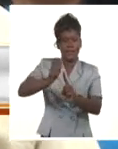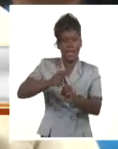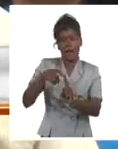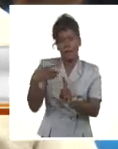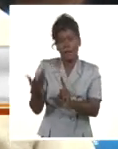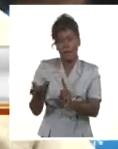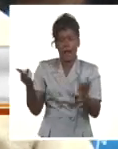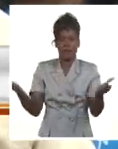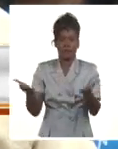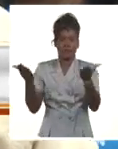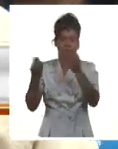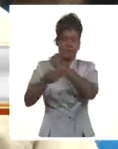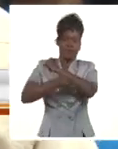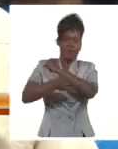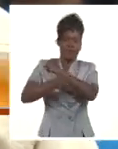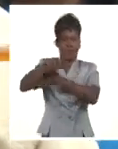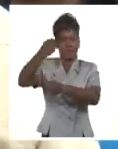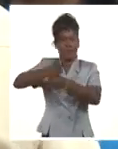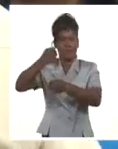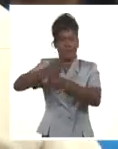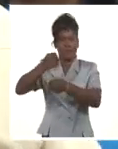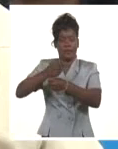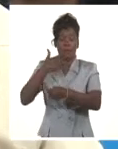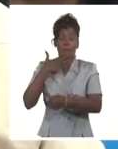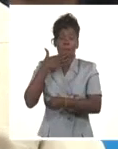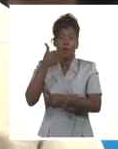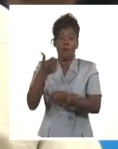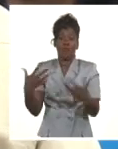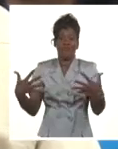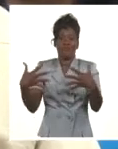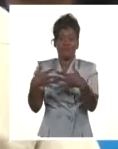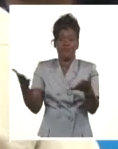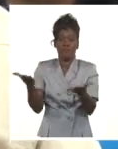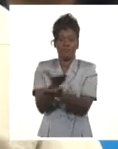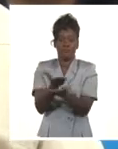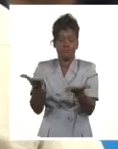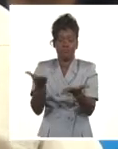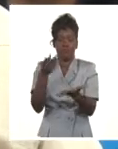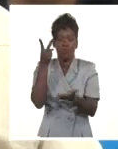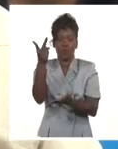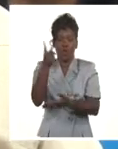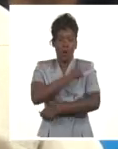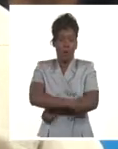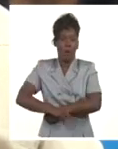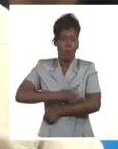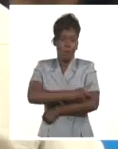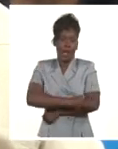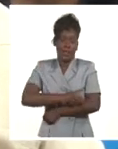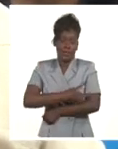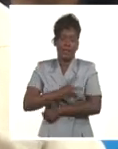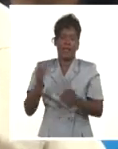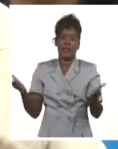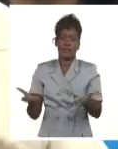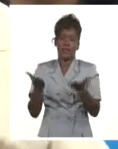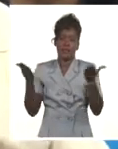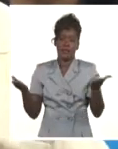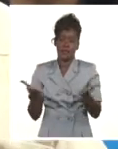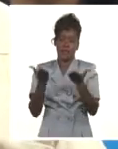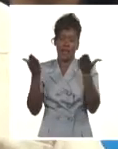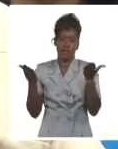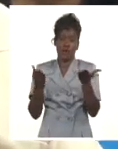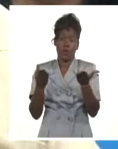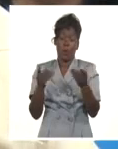para fortalecer la cooperación y sobre todo el intercambio